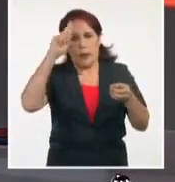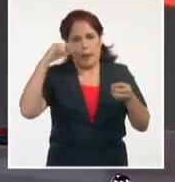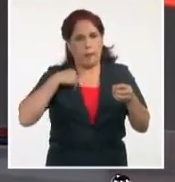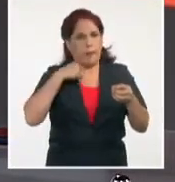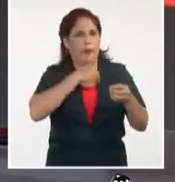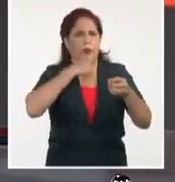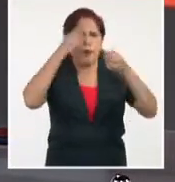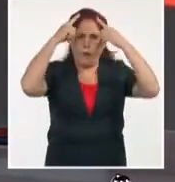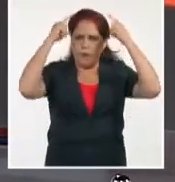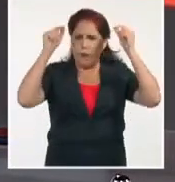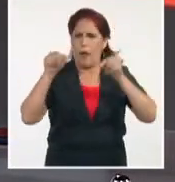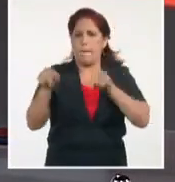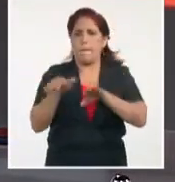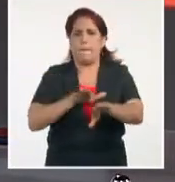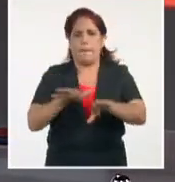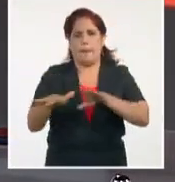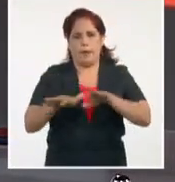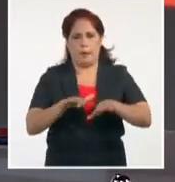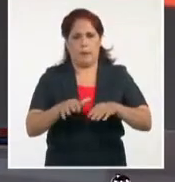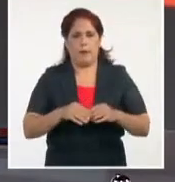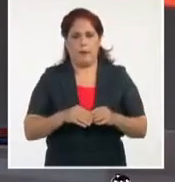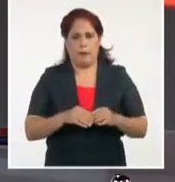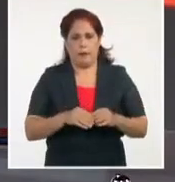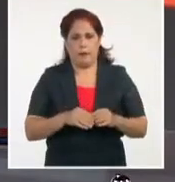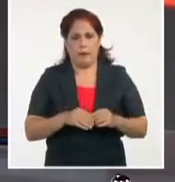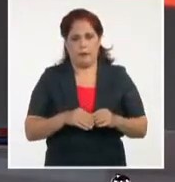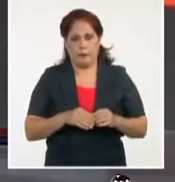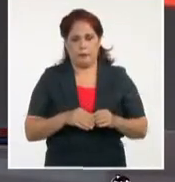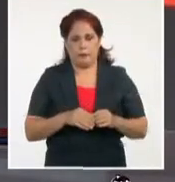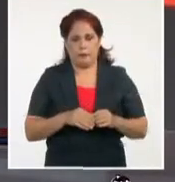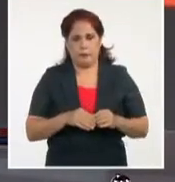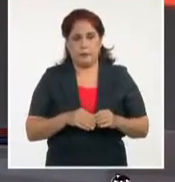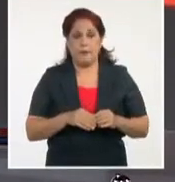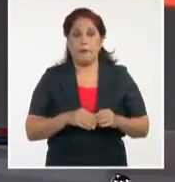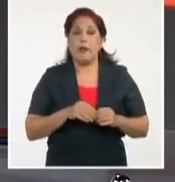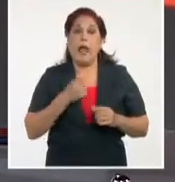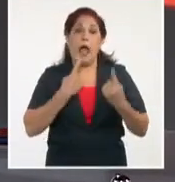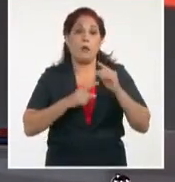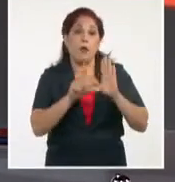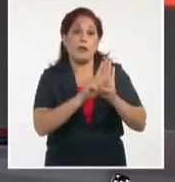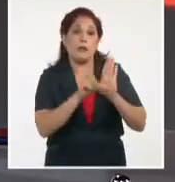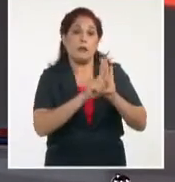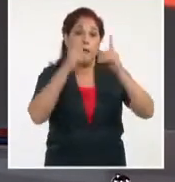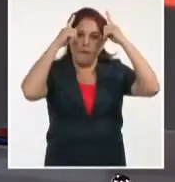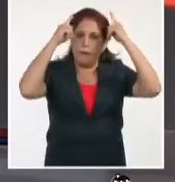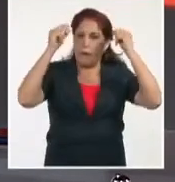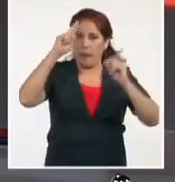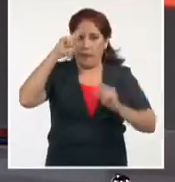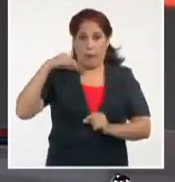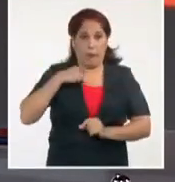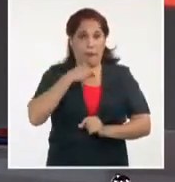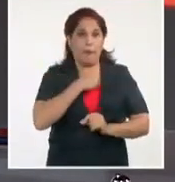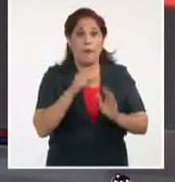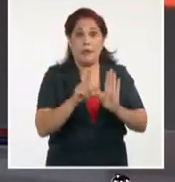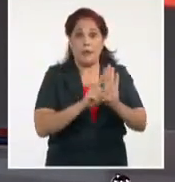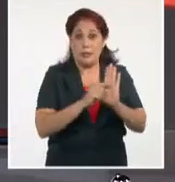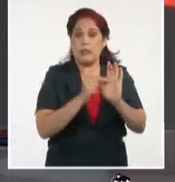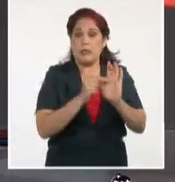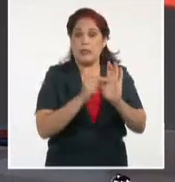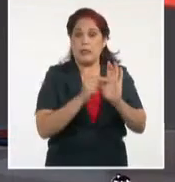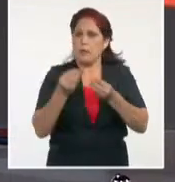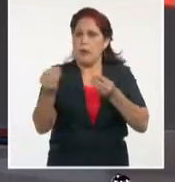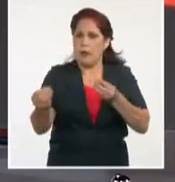personal técnicos de higiene, licenciados, enfrentaron para la concentración de